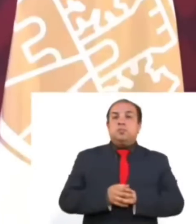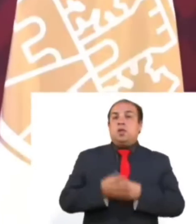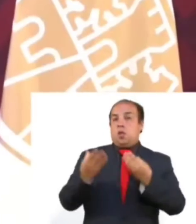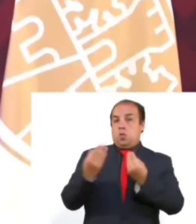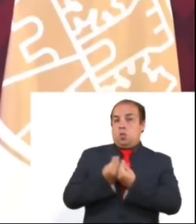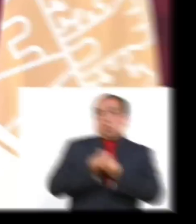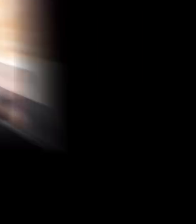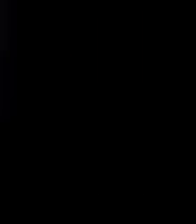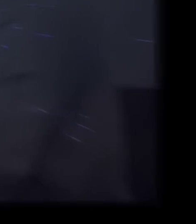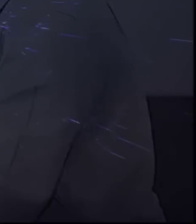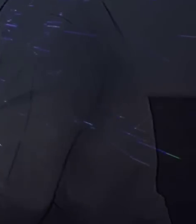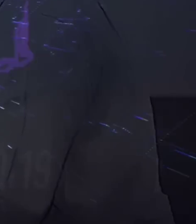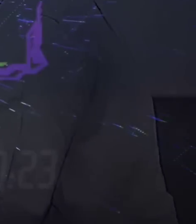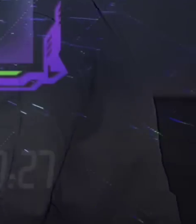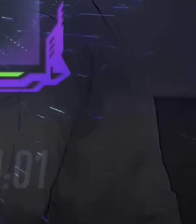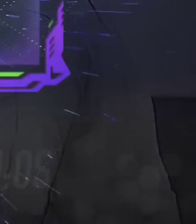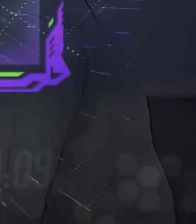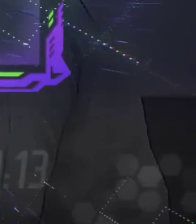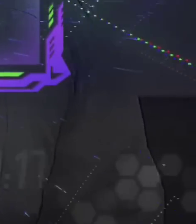el estado de México